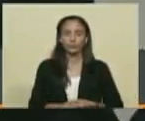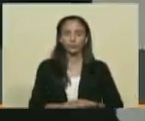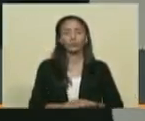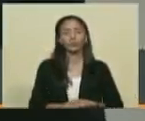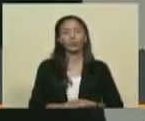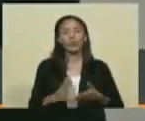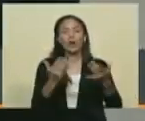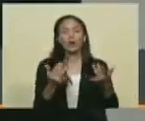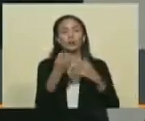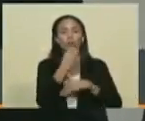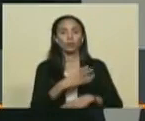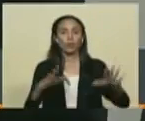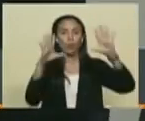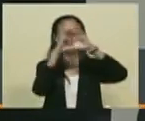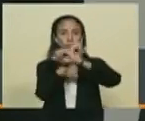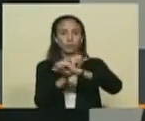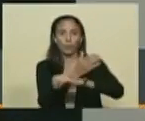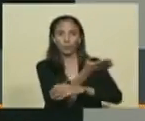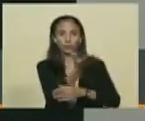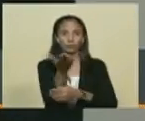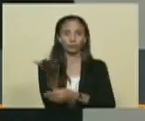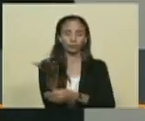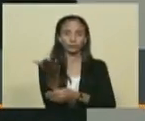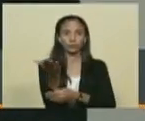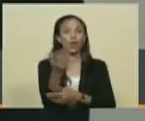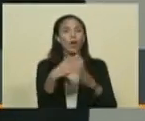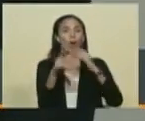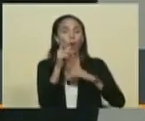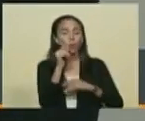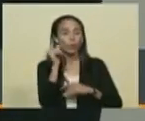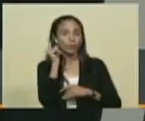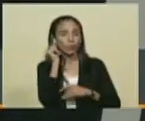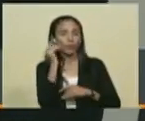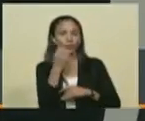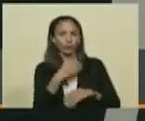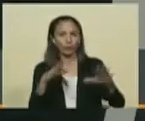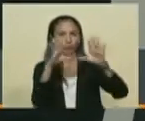Bueno, formalmente buenas noches para todos y para todas.